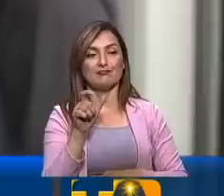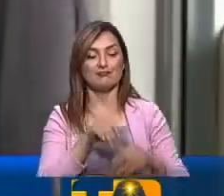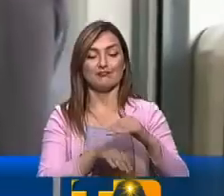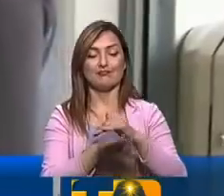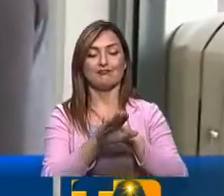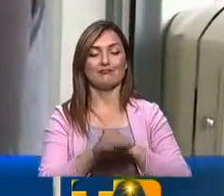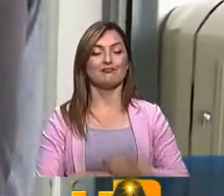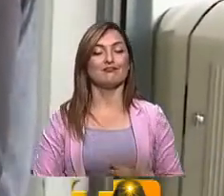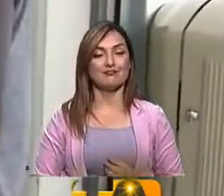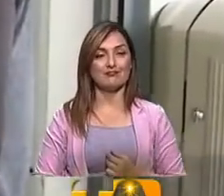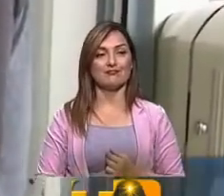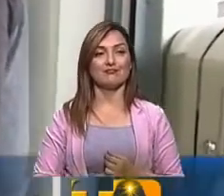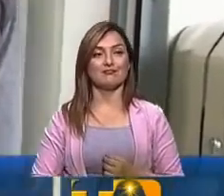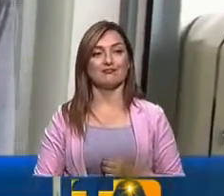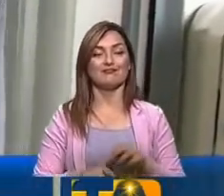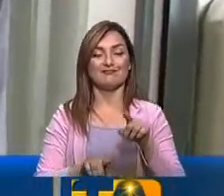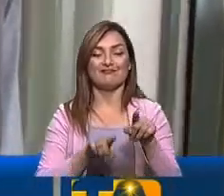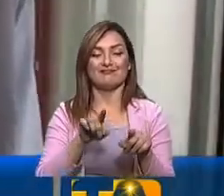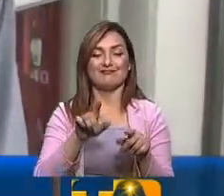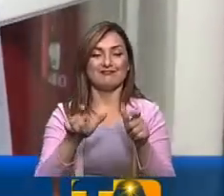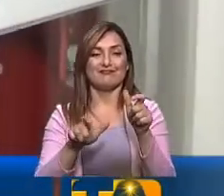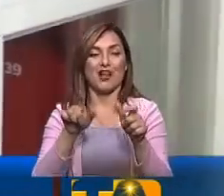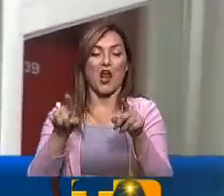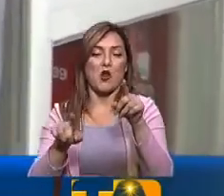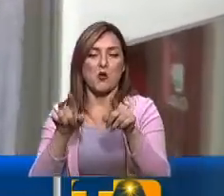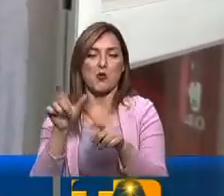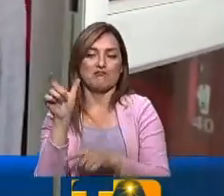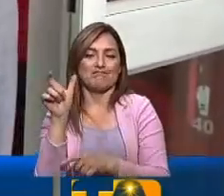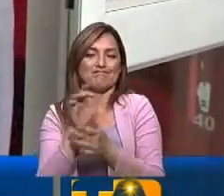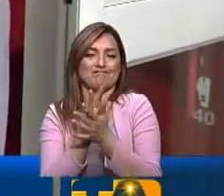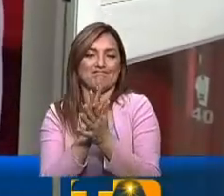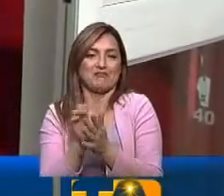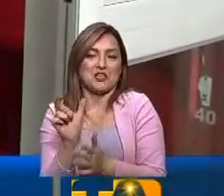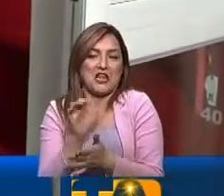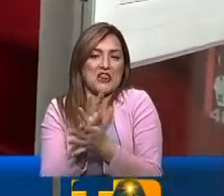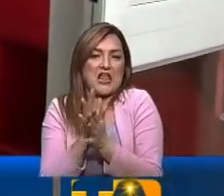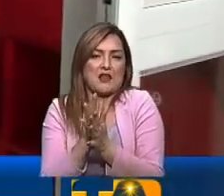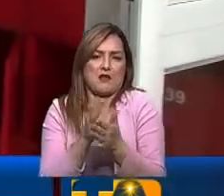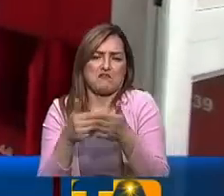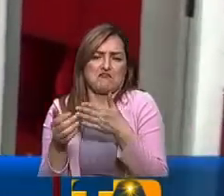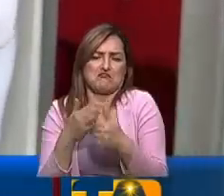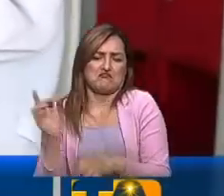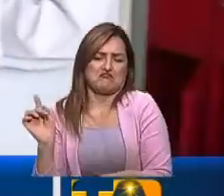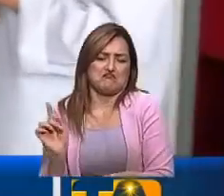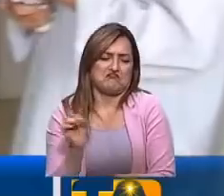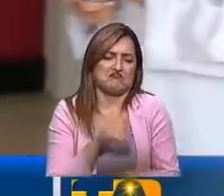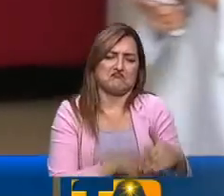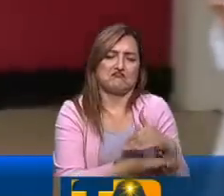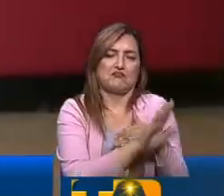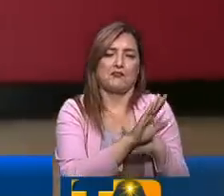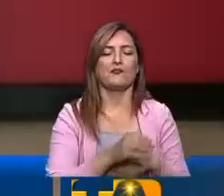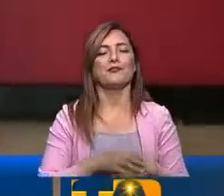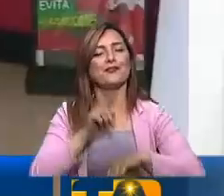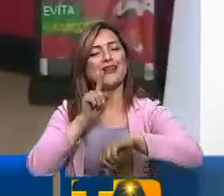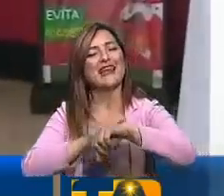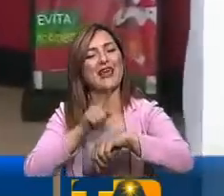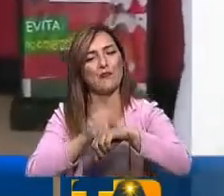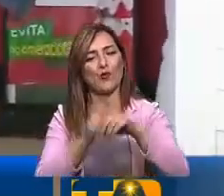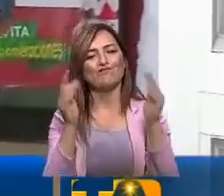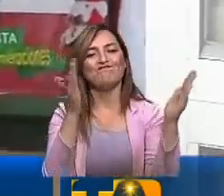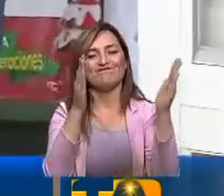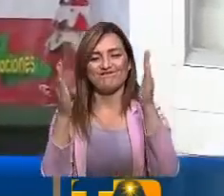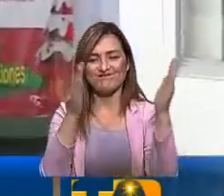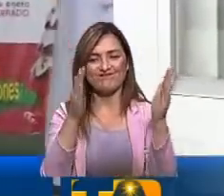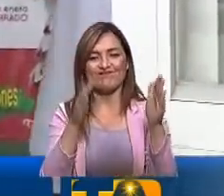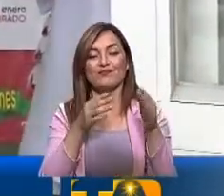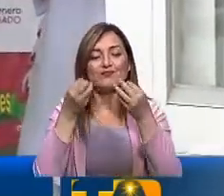pero pese a esto vemos que igual dejan ingresar a quienes no presenta en el certificado pues han definido un periodo de socialización